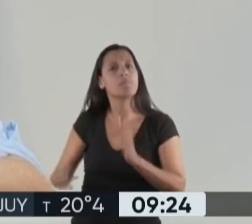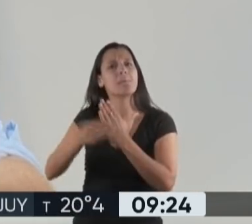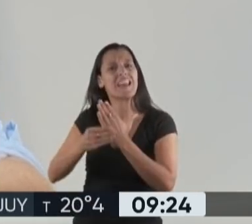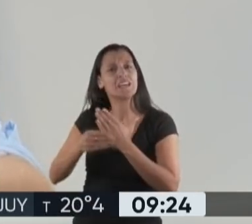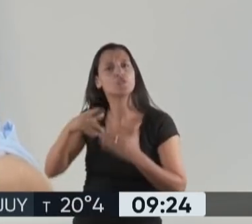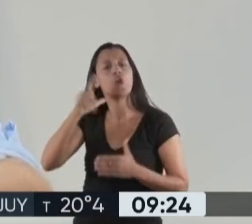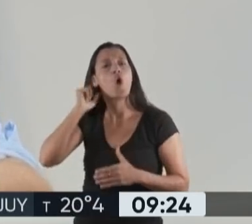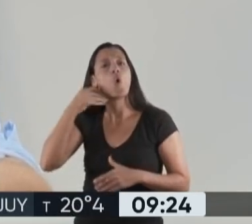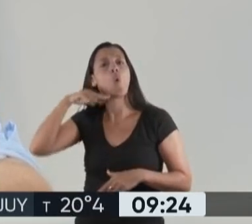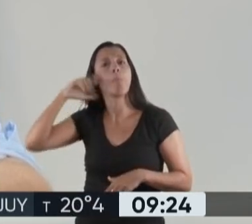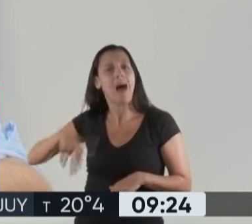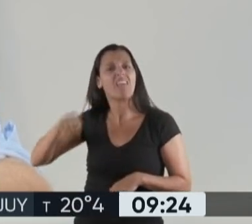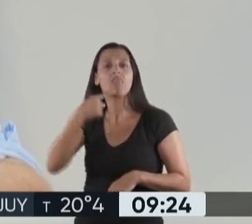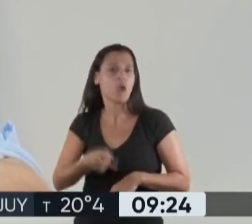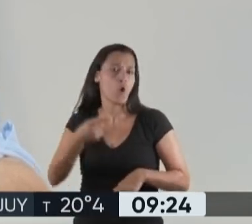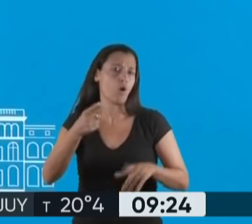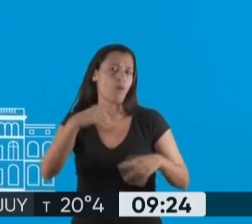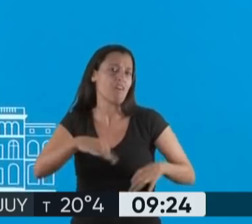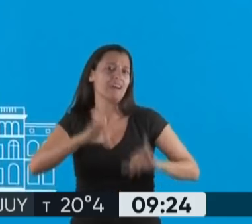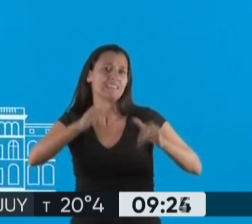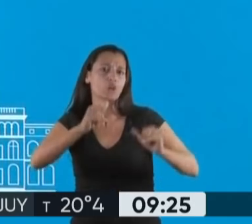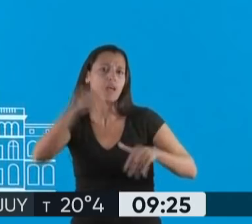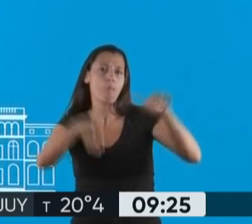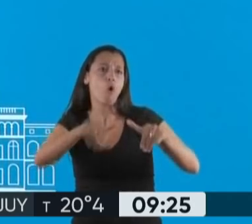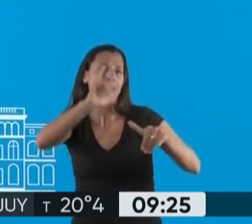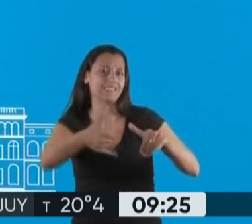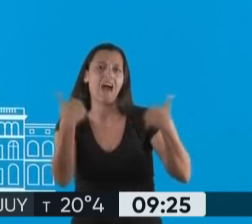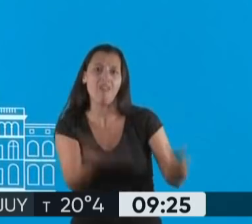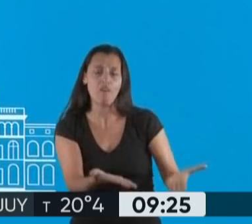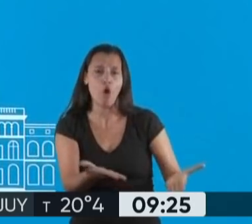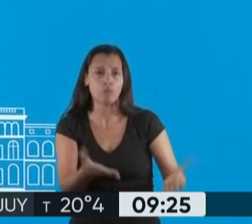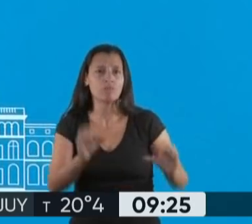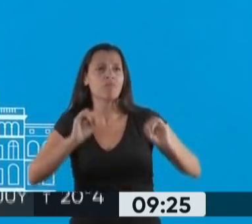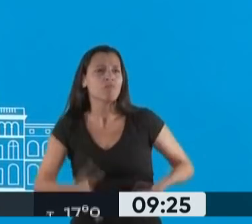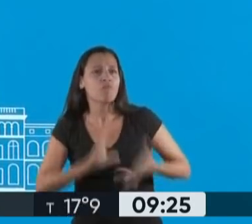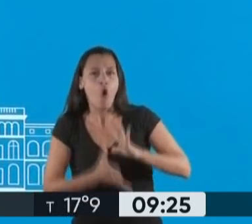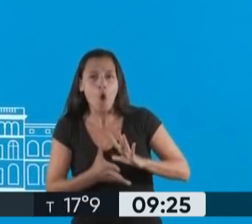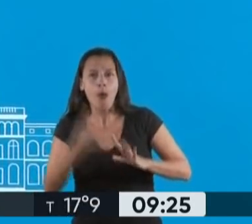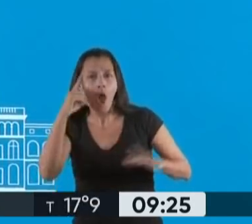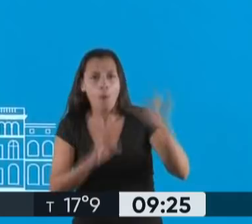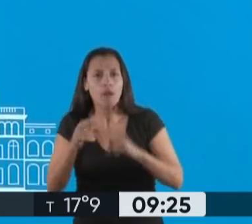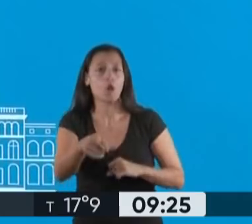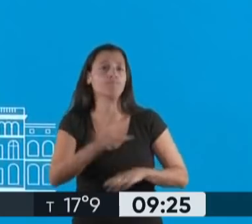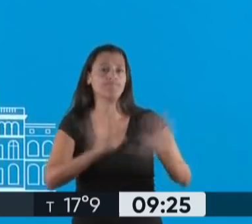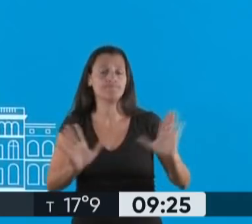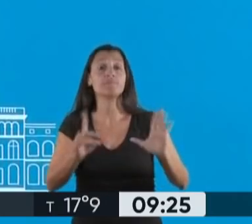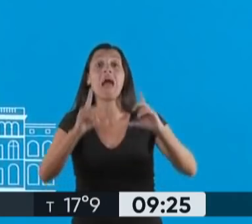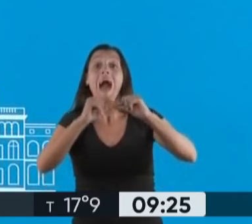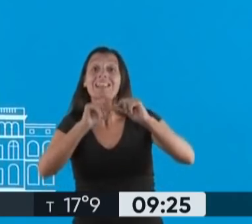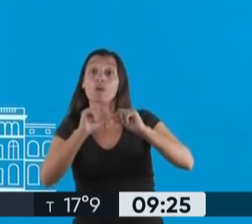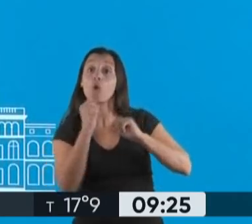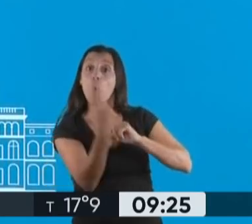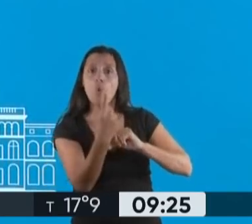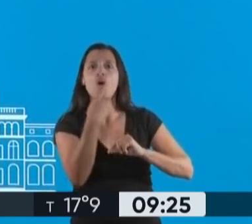públicamente había dicho que era necesario votar todo esto? ¿Queda debilitado? El acuerdo que se encontró lo que hace es involucrar en el artículo 1 lo